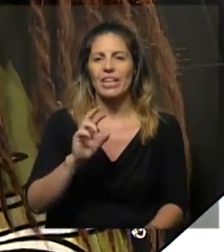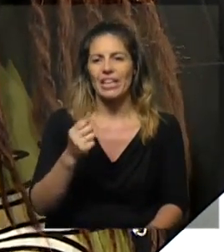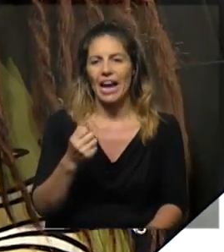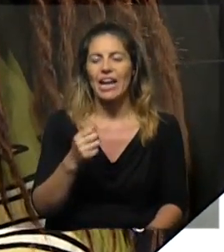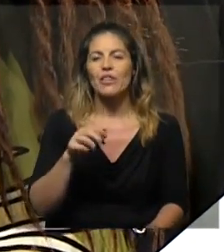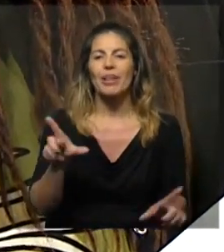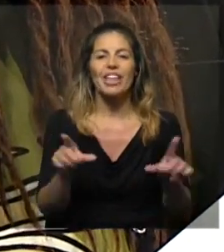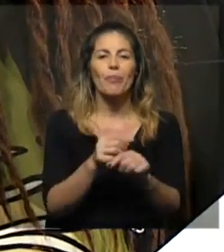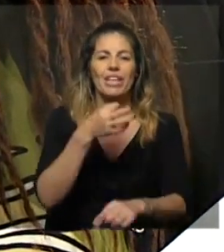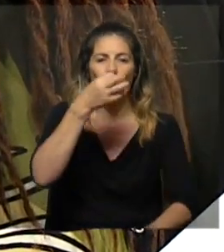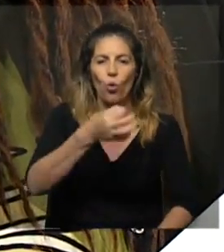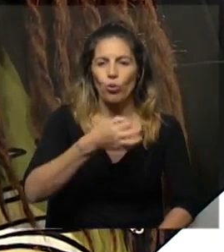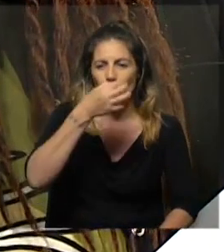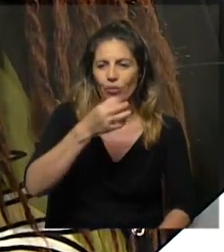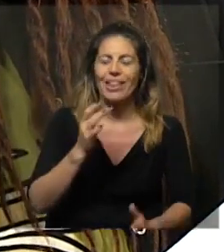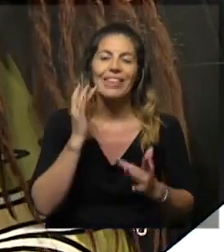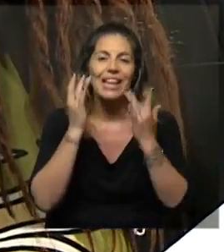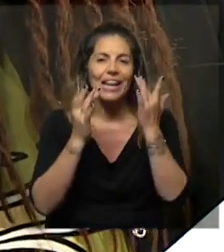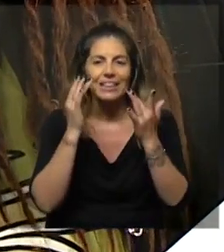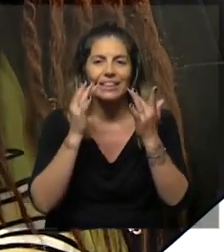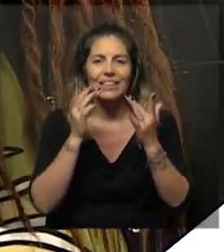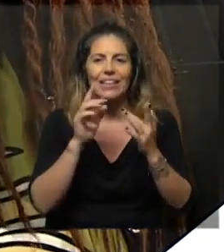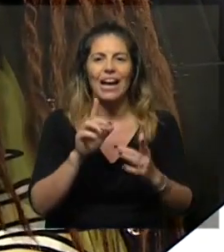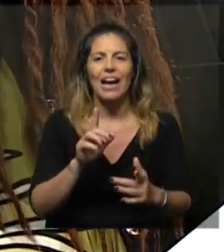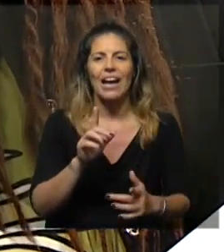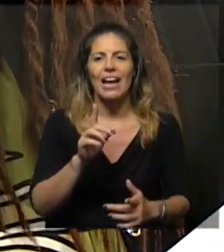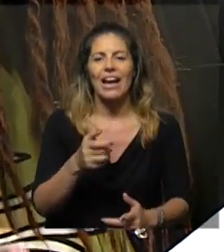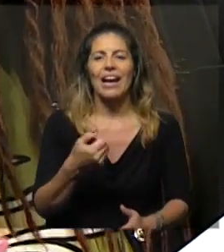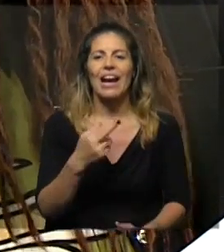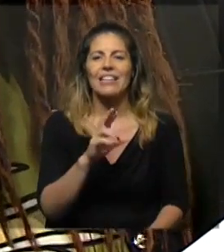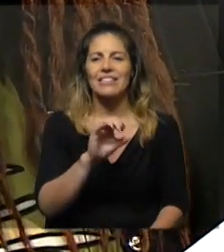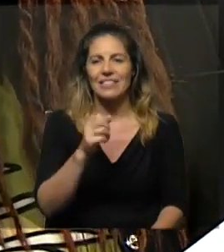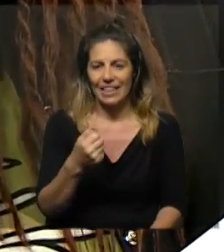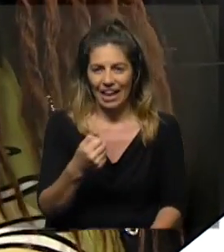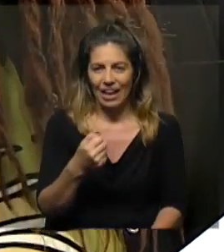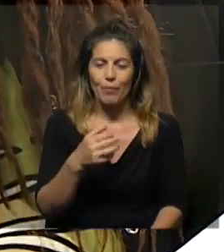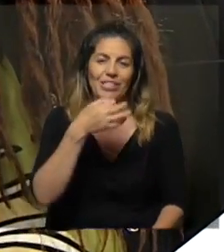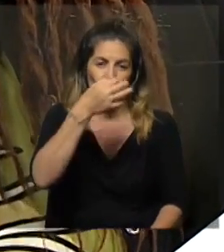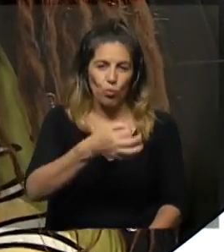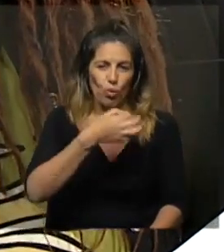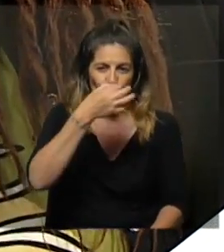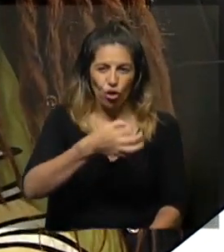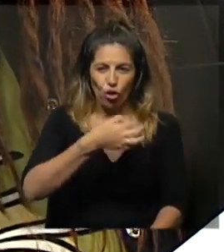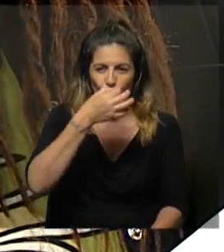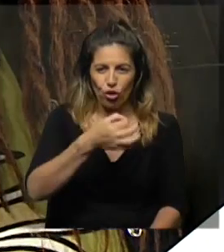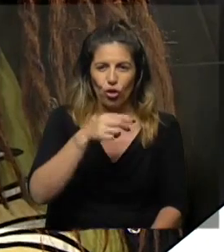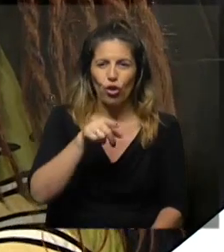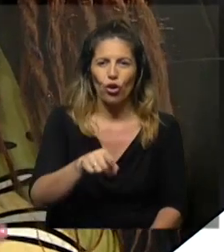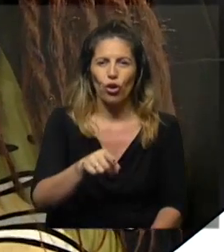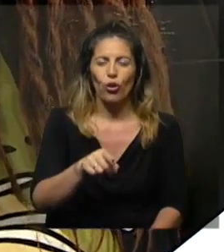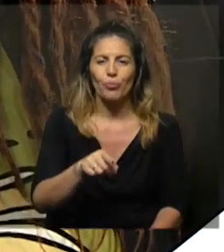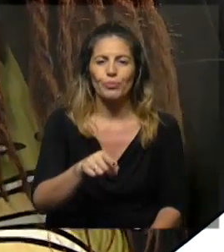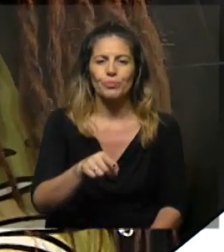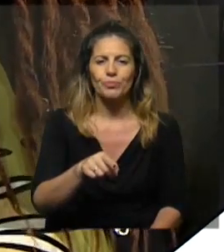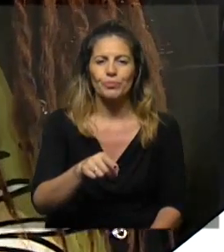del artista Celia García María Celia García que va a ser un monólogo que se llama la artigueña que es un monólogo un poco